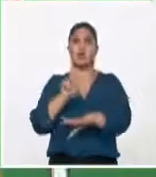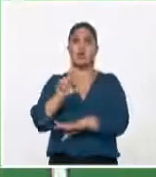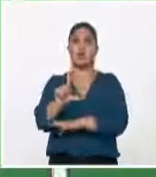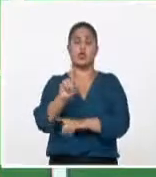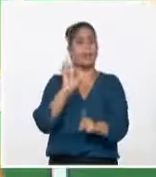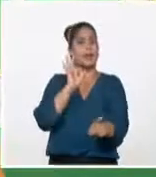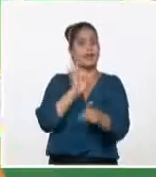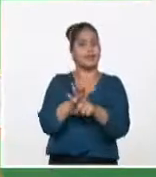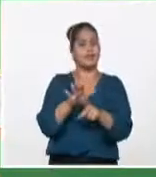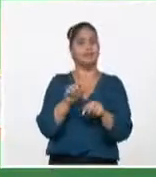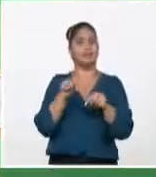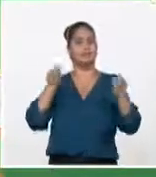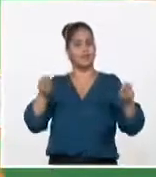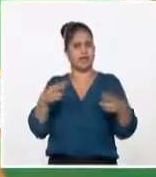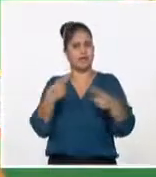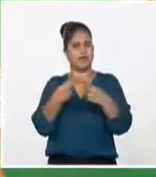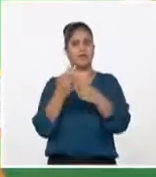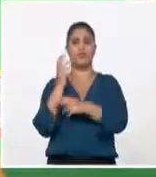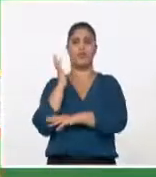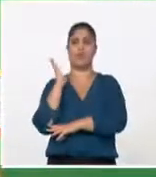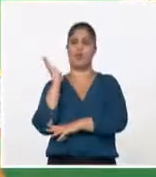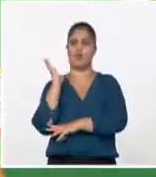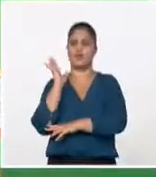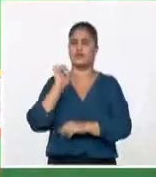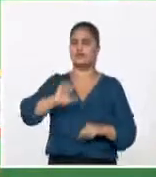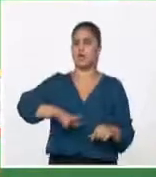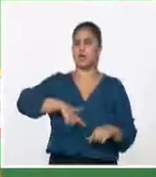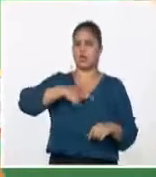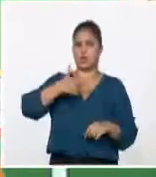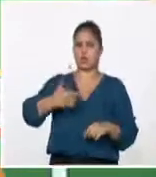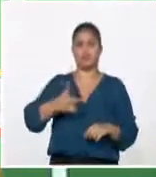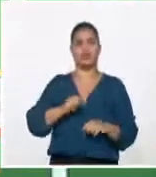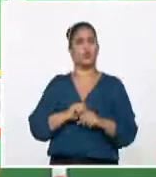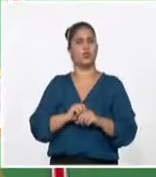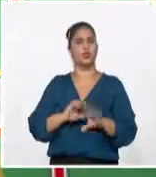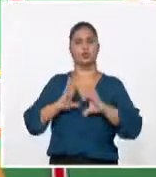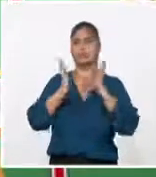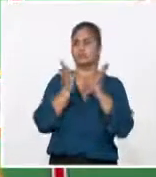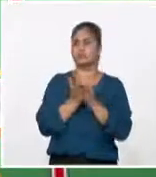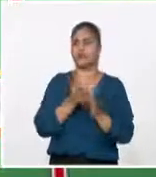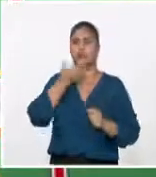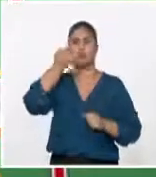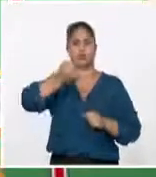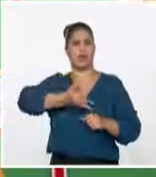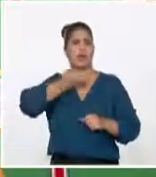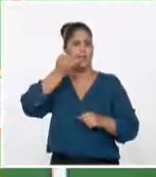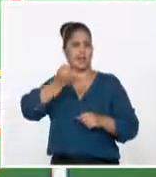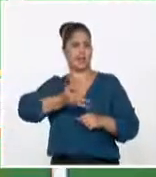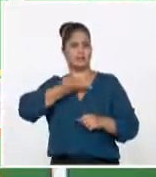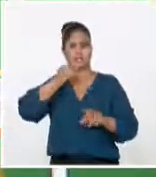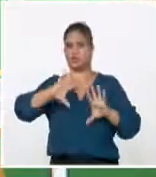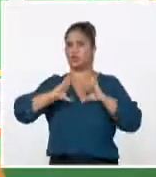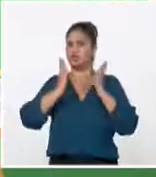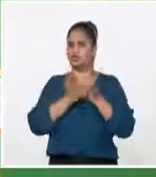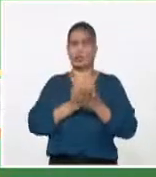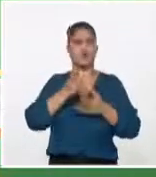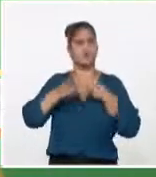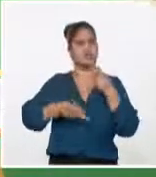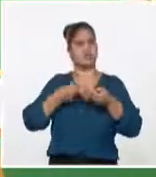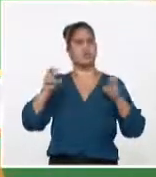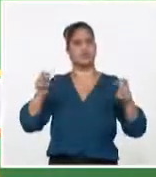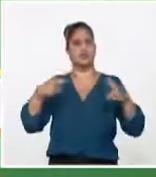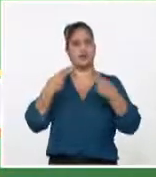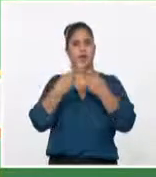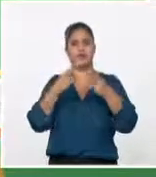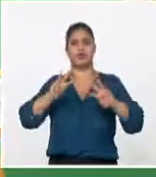Nuestra, con la conferencia inaugural Cultura, Presente y Juventud, a cargo del doctor en Ciencias Eduardo Torres Cuevas. Como parte del